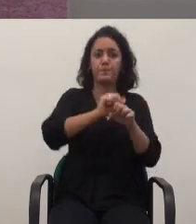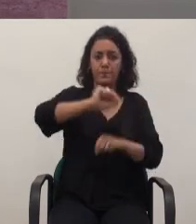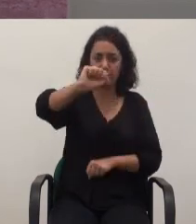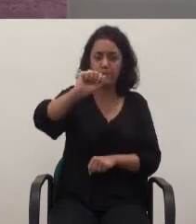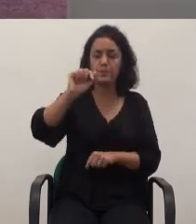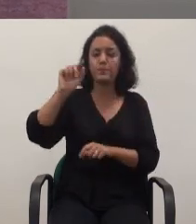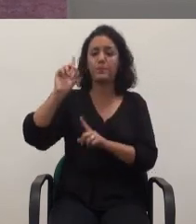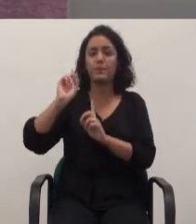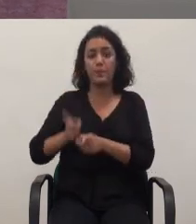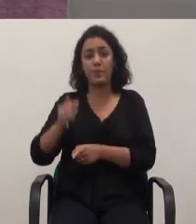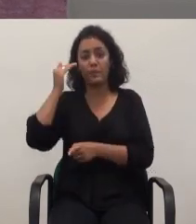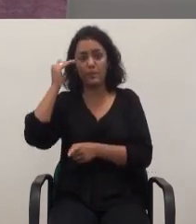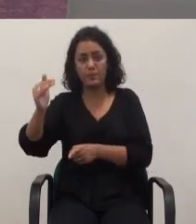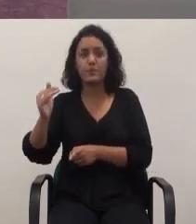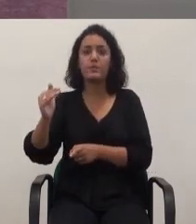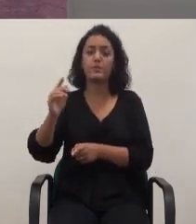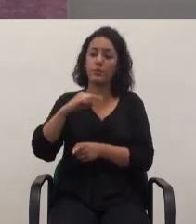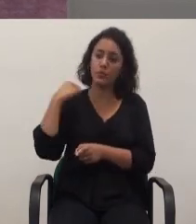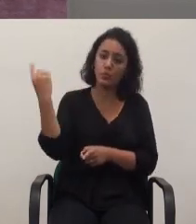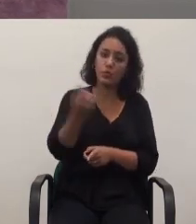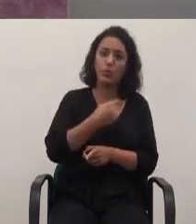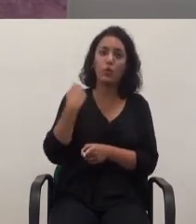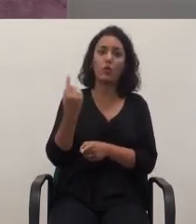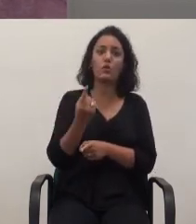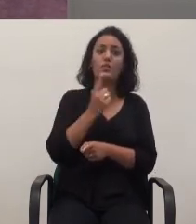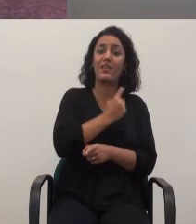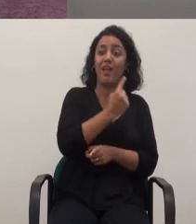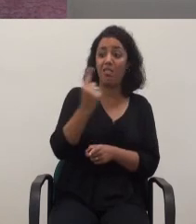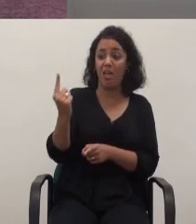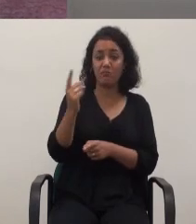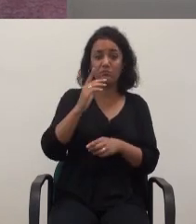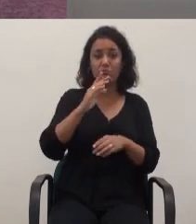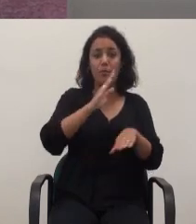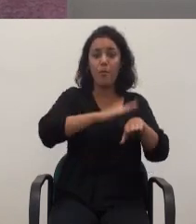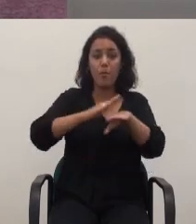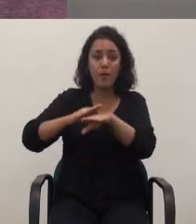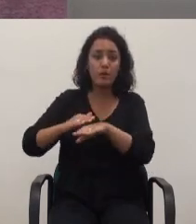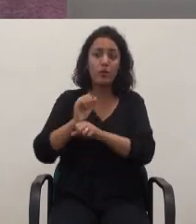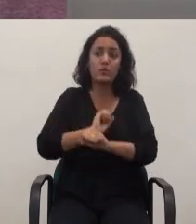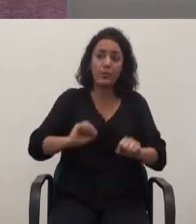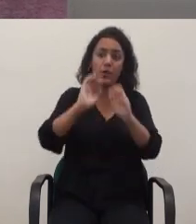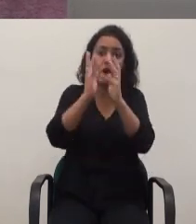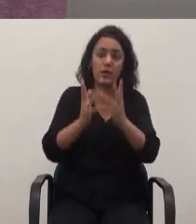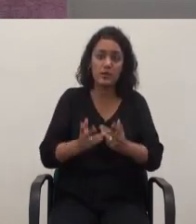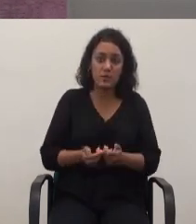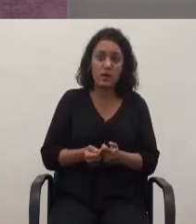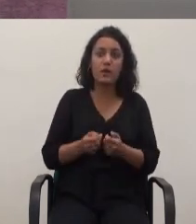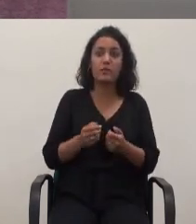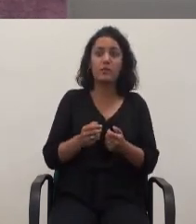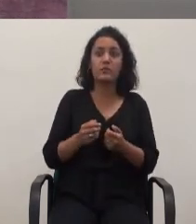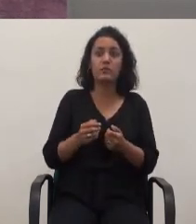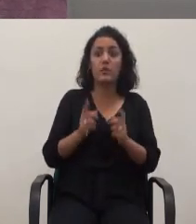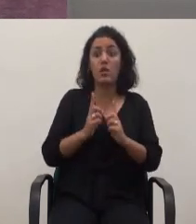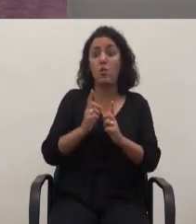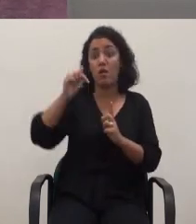también menciono muy especialmente que en cada una de las instancias que hemos organizado de este tipo, todos